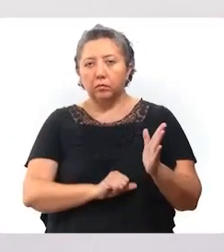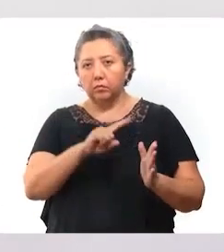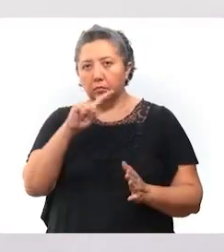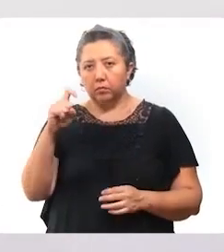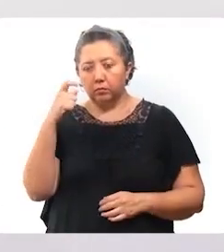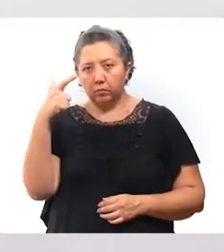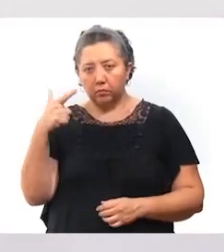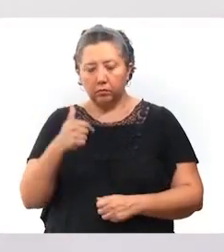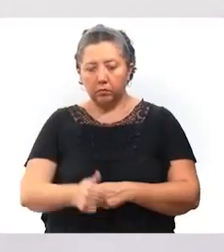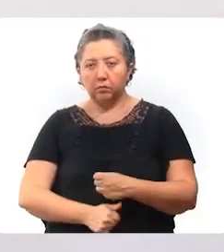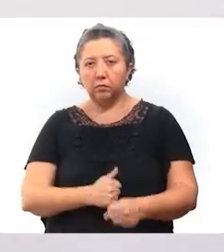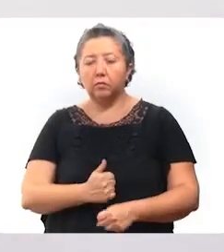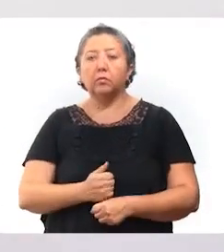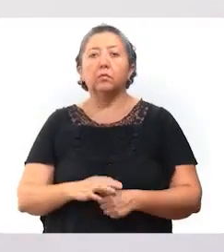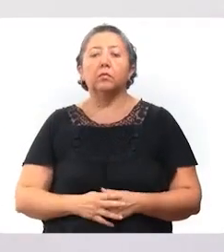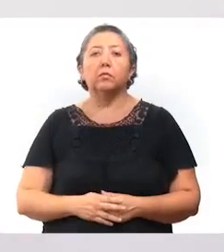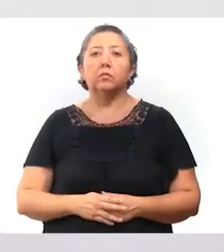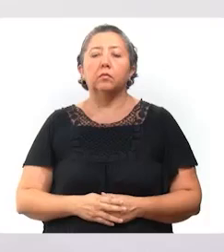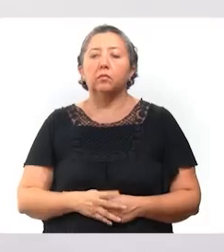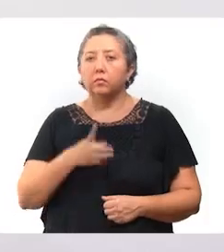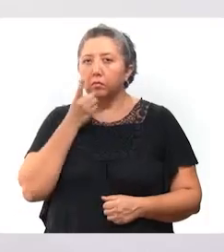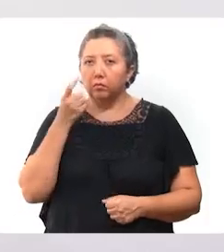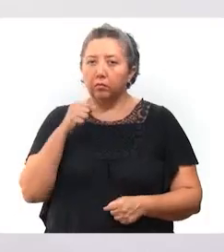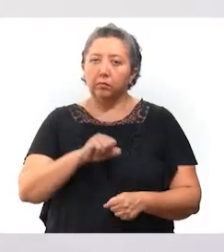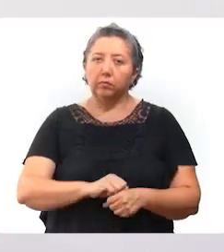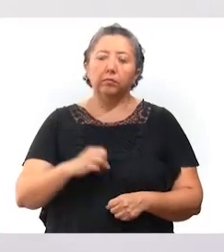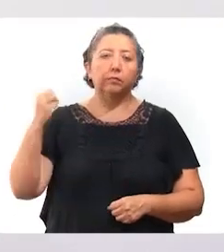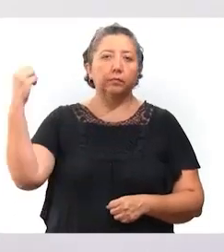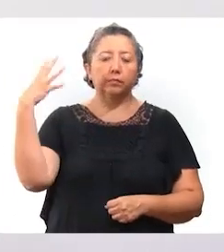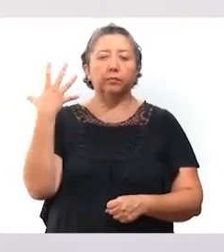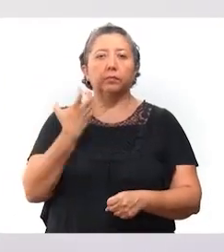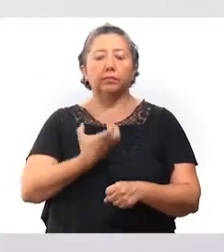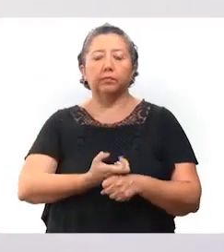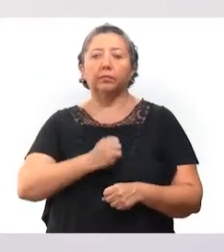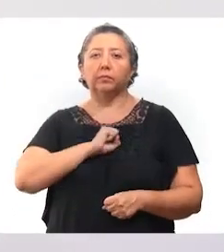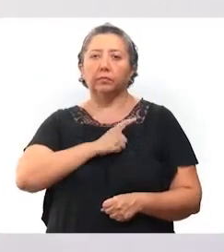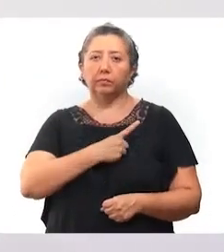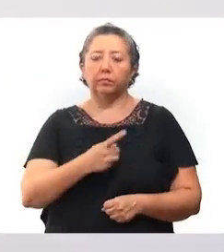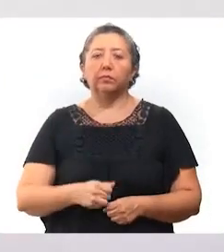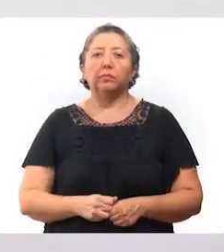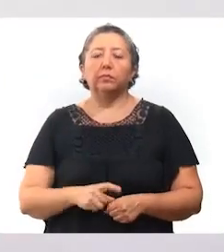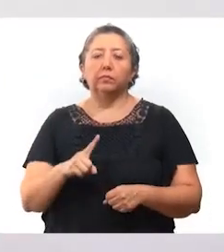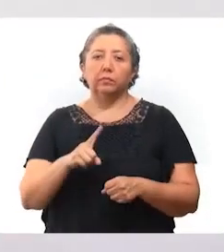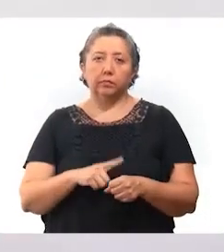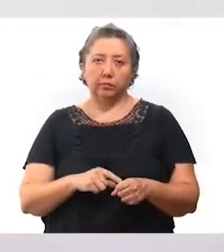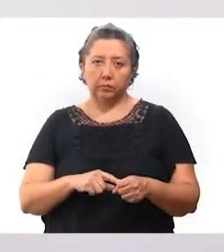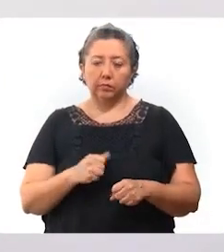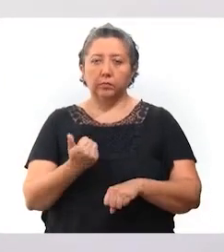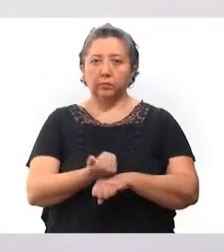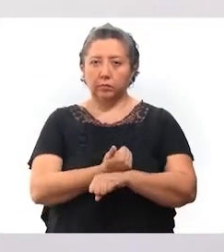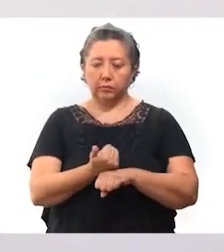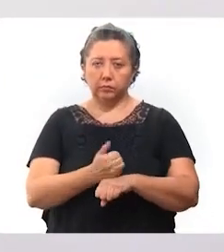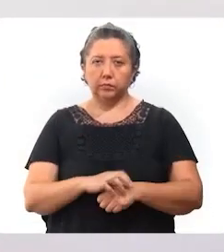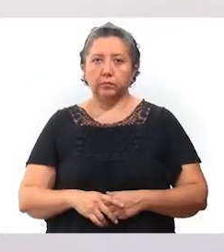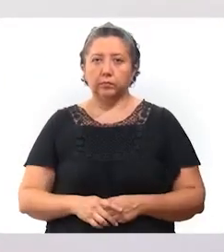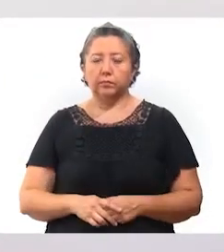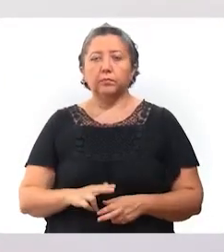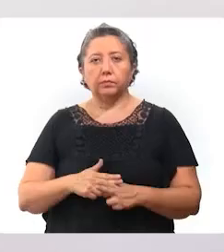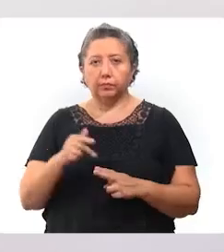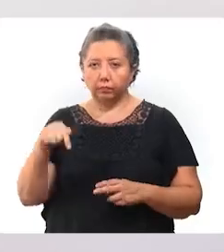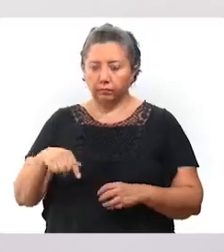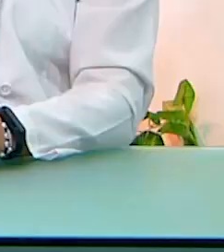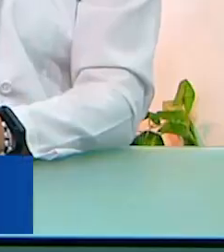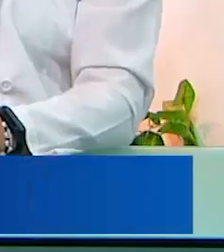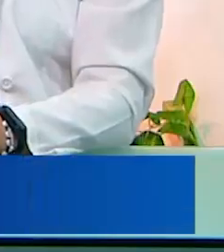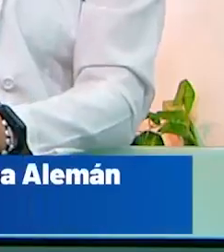1 mes a 107 años. Los indicadores semanales del Semáforo Estatal de Salud marcan color amarillo. Hasta